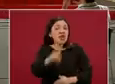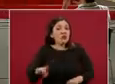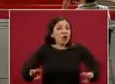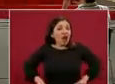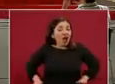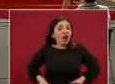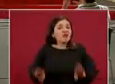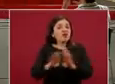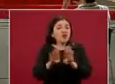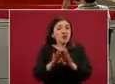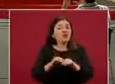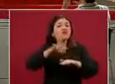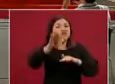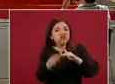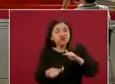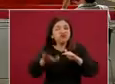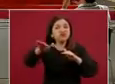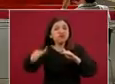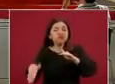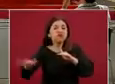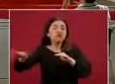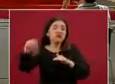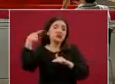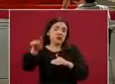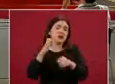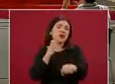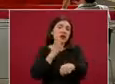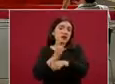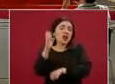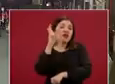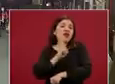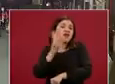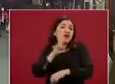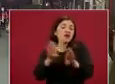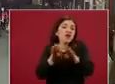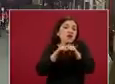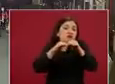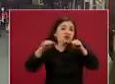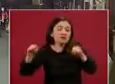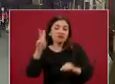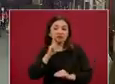una fluctuación en un estado de meseta.